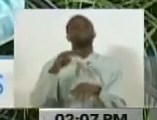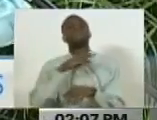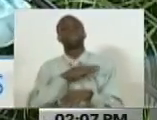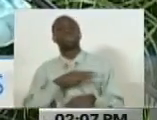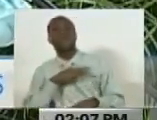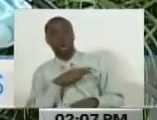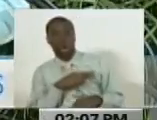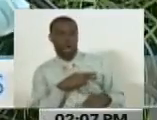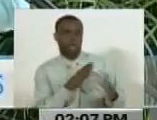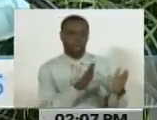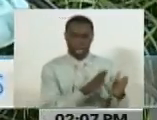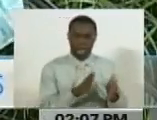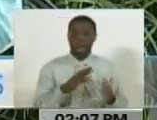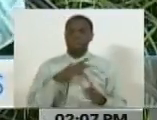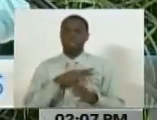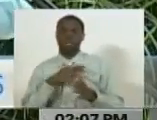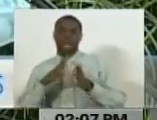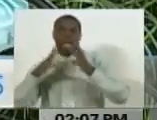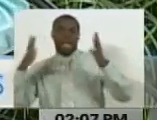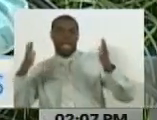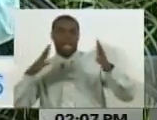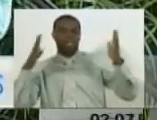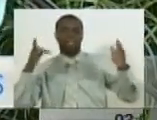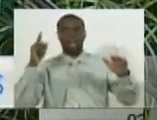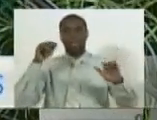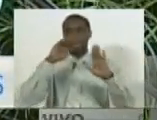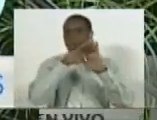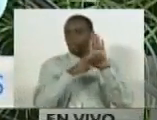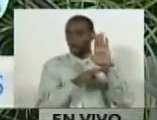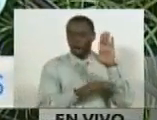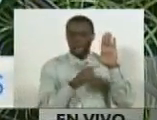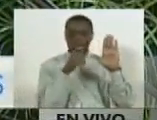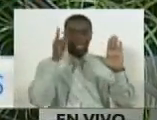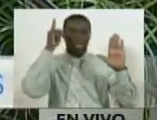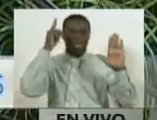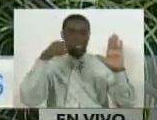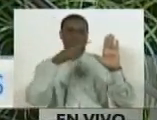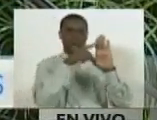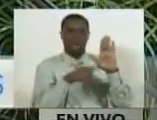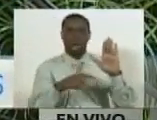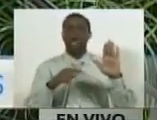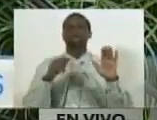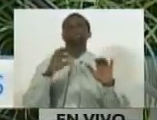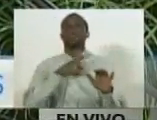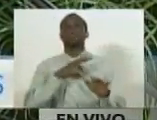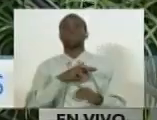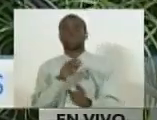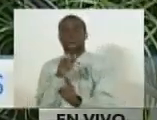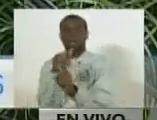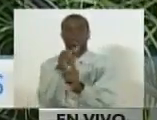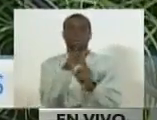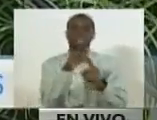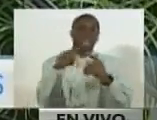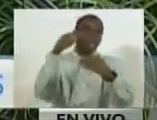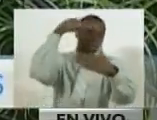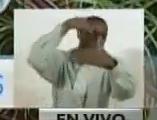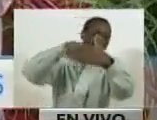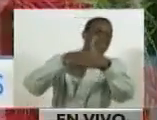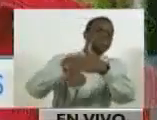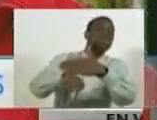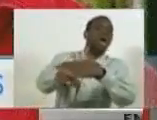grandes misiones, las políticas y acciones sociales de la revolución lleguen a la profundidad de las catacumbas,